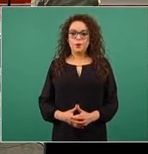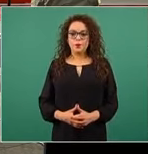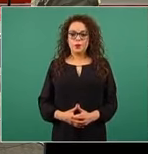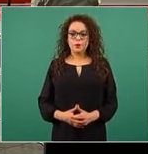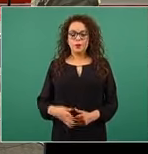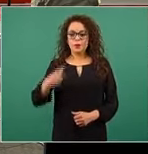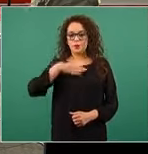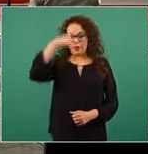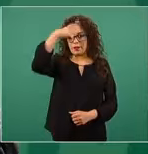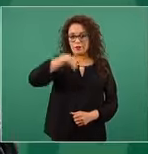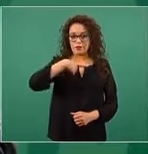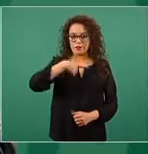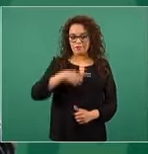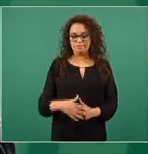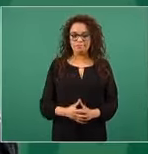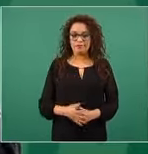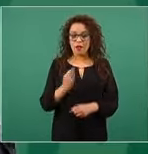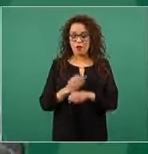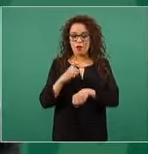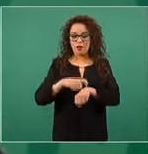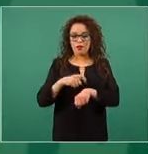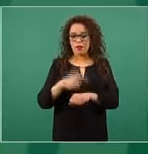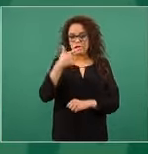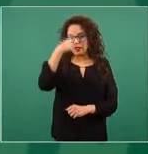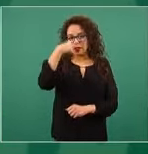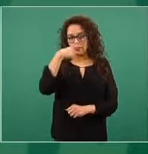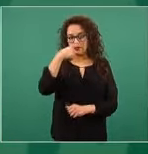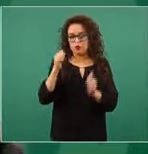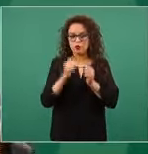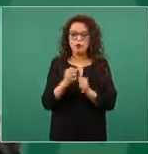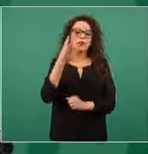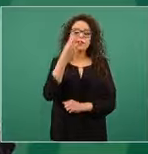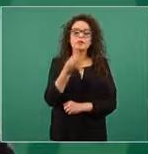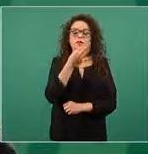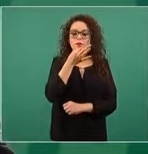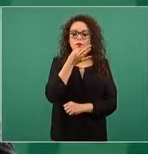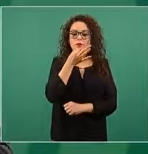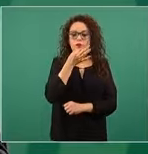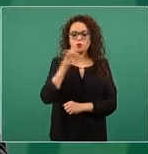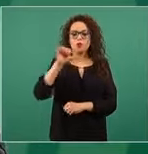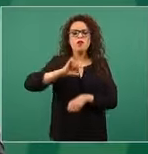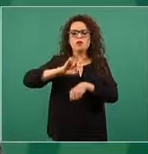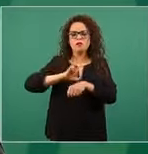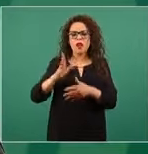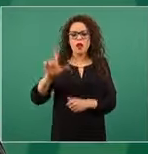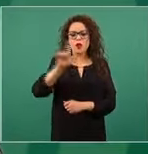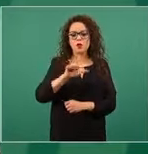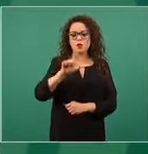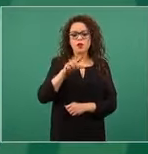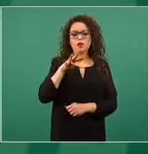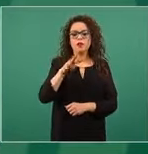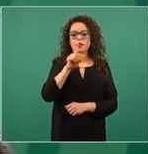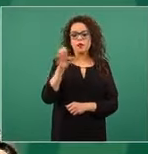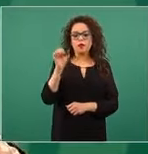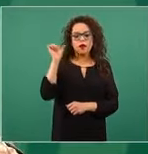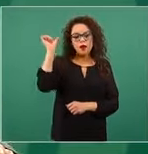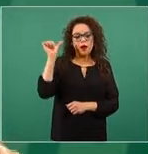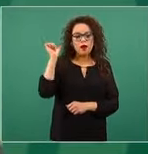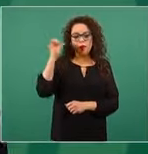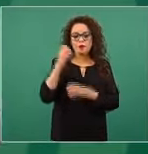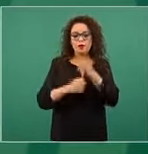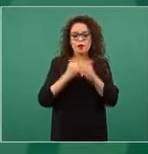Muy buenas noches. Son las 19:03 de este lunes 19 de abril